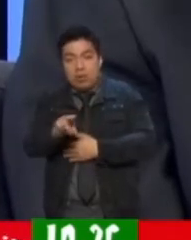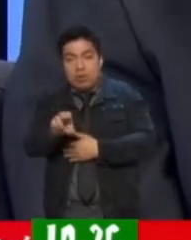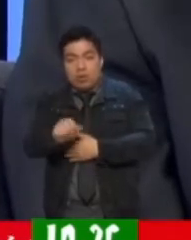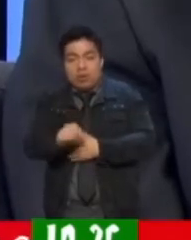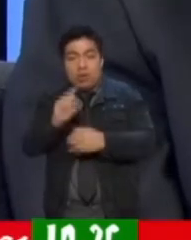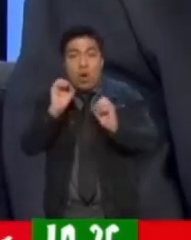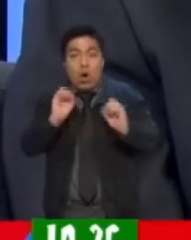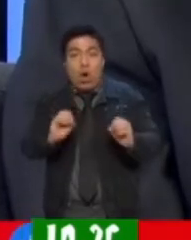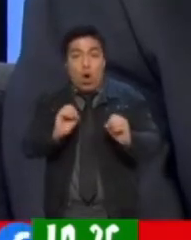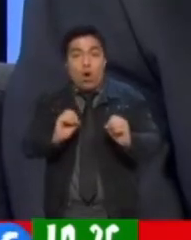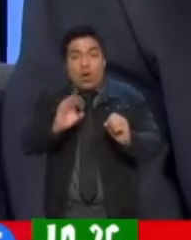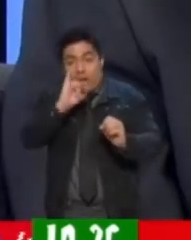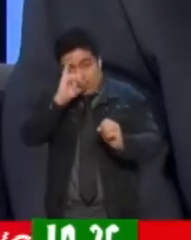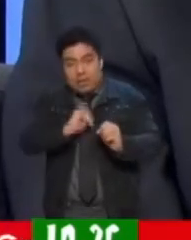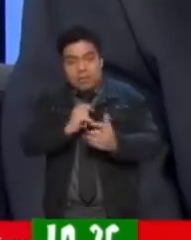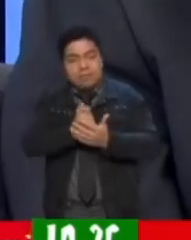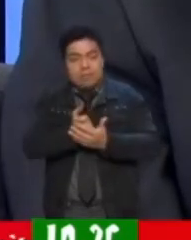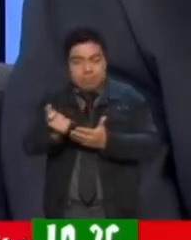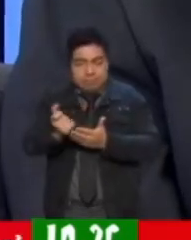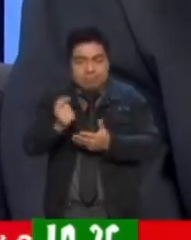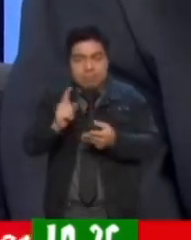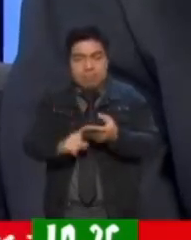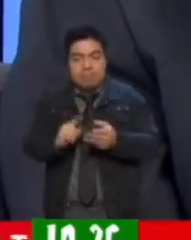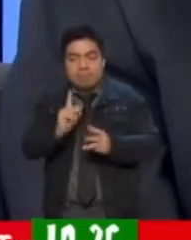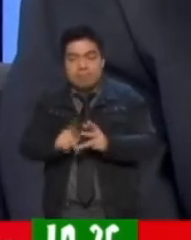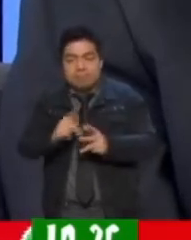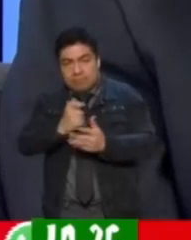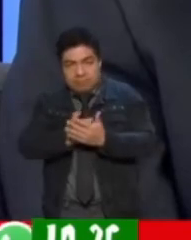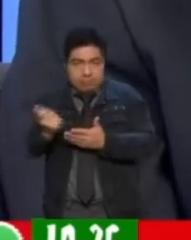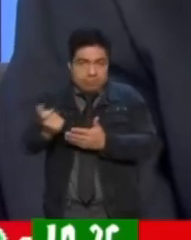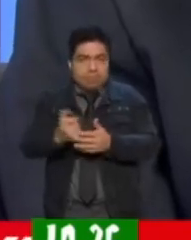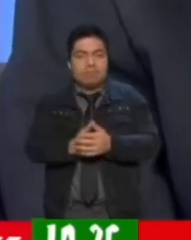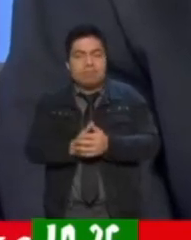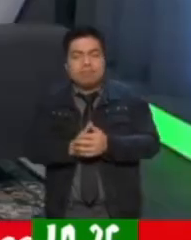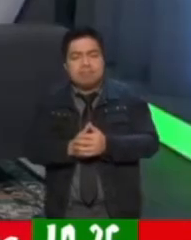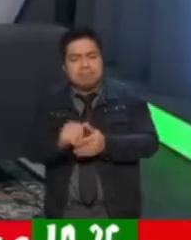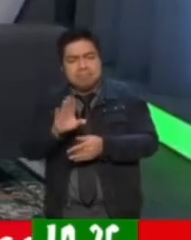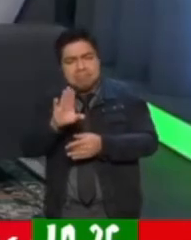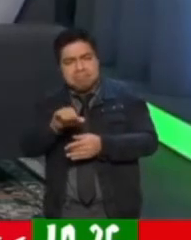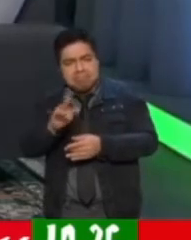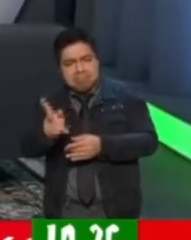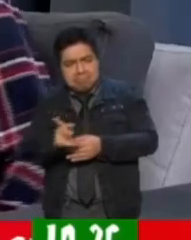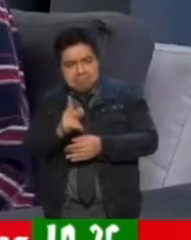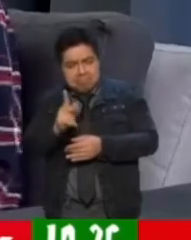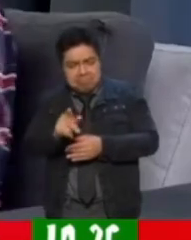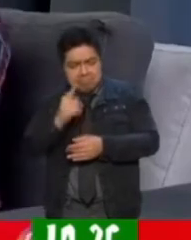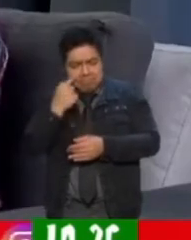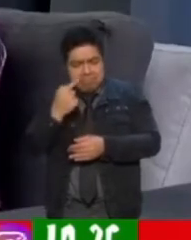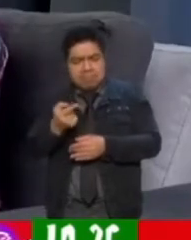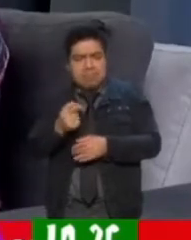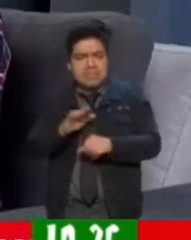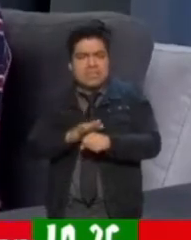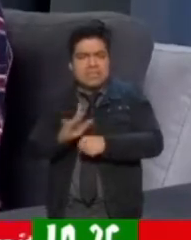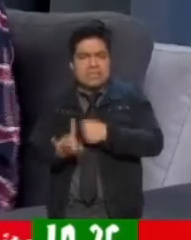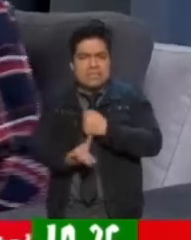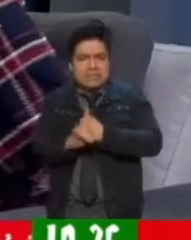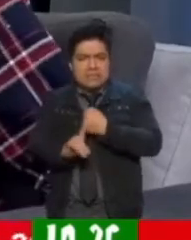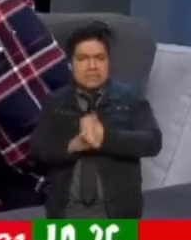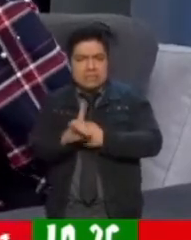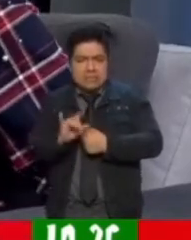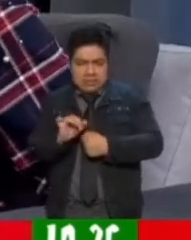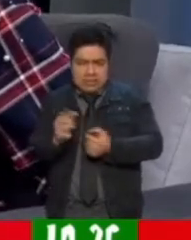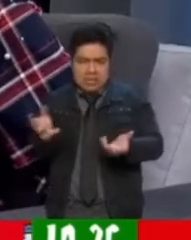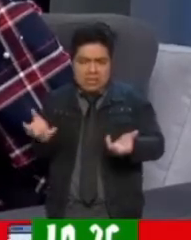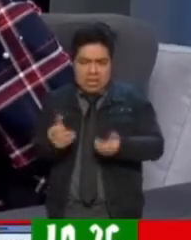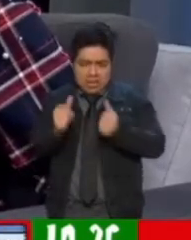que paga el patrón, las cuotas que paga el patrón. Ok, ahora, ¿qué tipo de broncas sí dirimen? Si